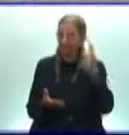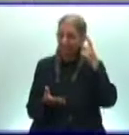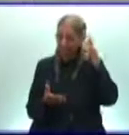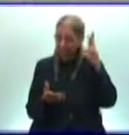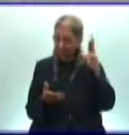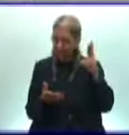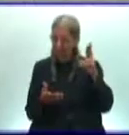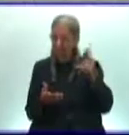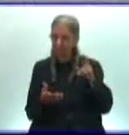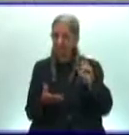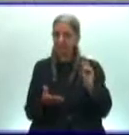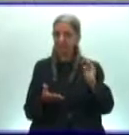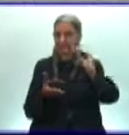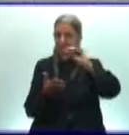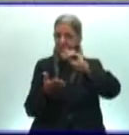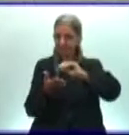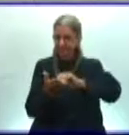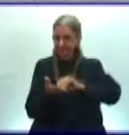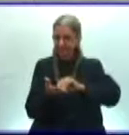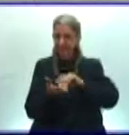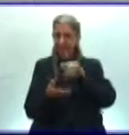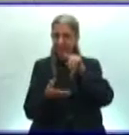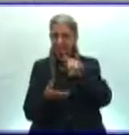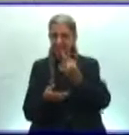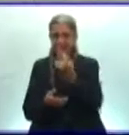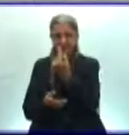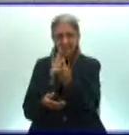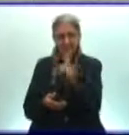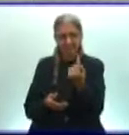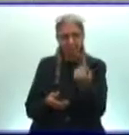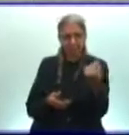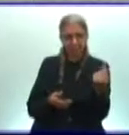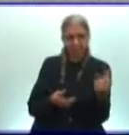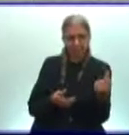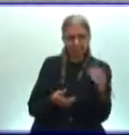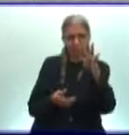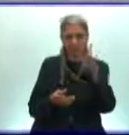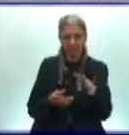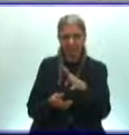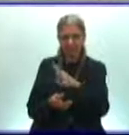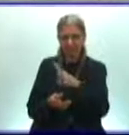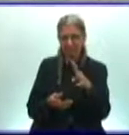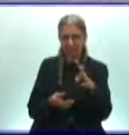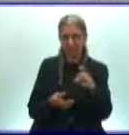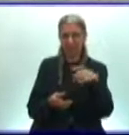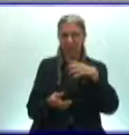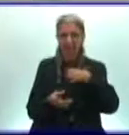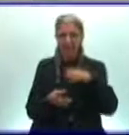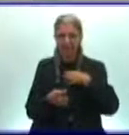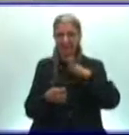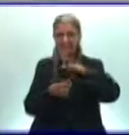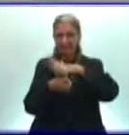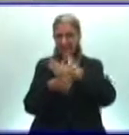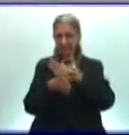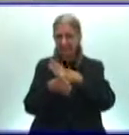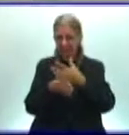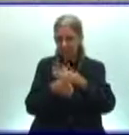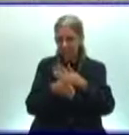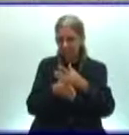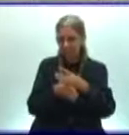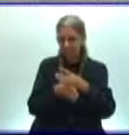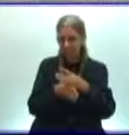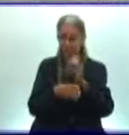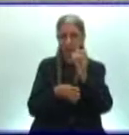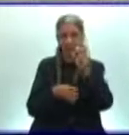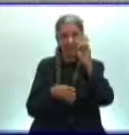cuando ubicamos y observamos cada elemento en la tabla periódica, aparece su símbolo, su nombre. Aquí he ampliado la casilla